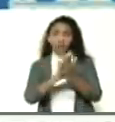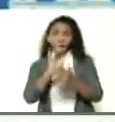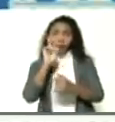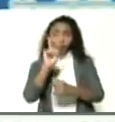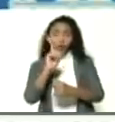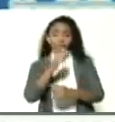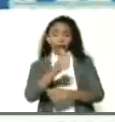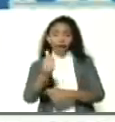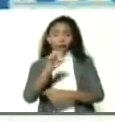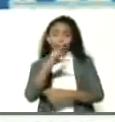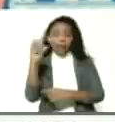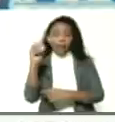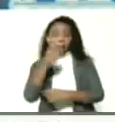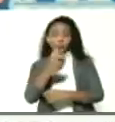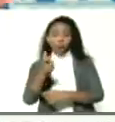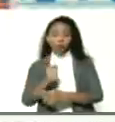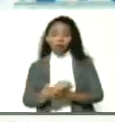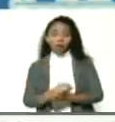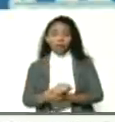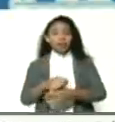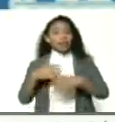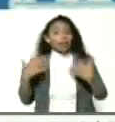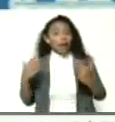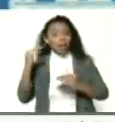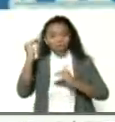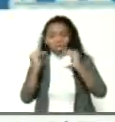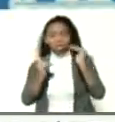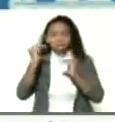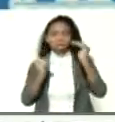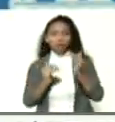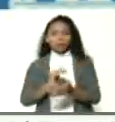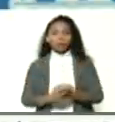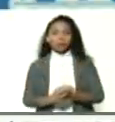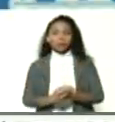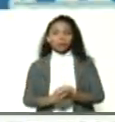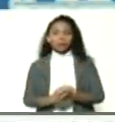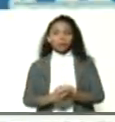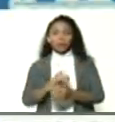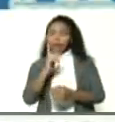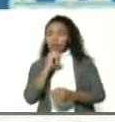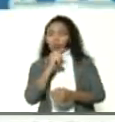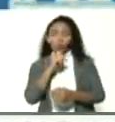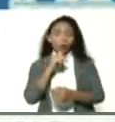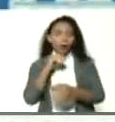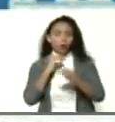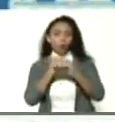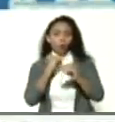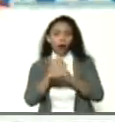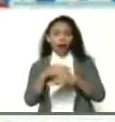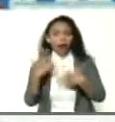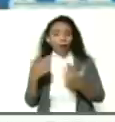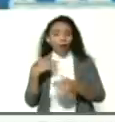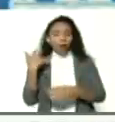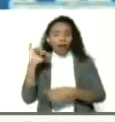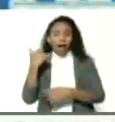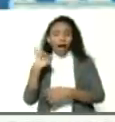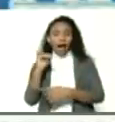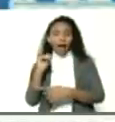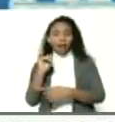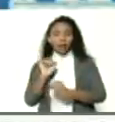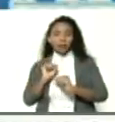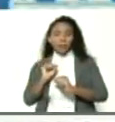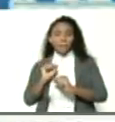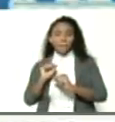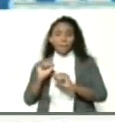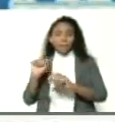de cada 500 personas. La desigualdad, la inequidad es lo que está imperando en